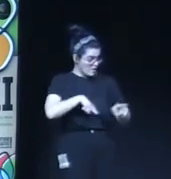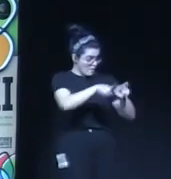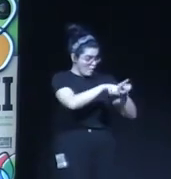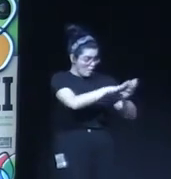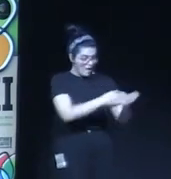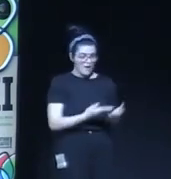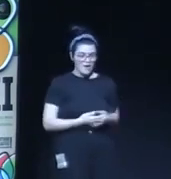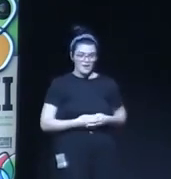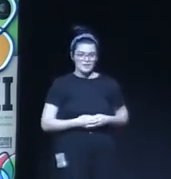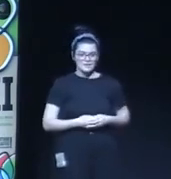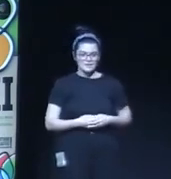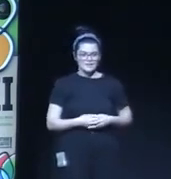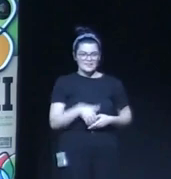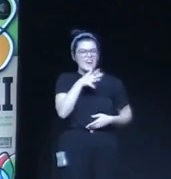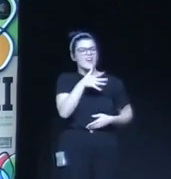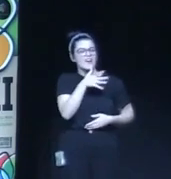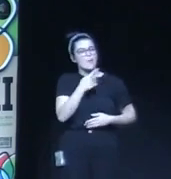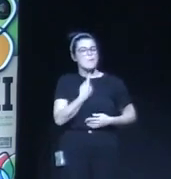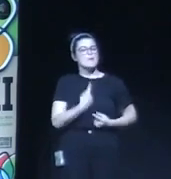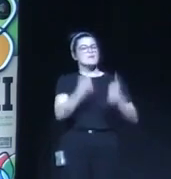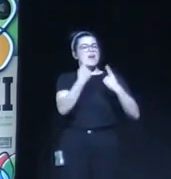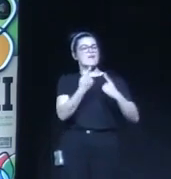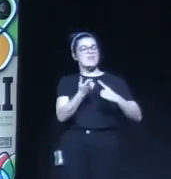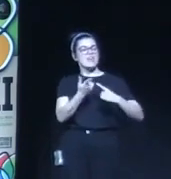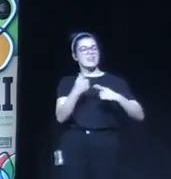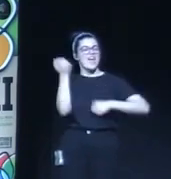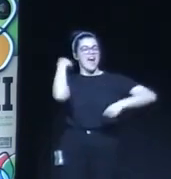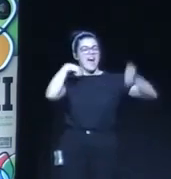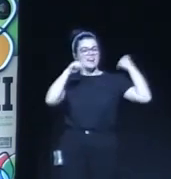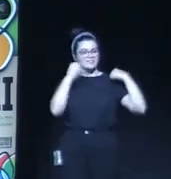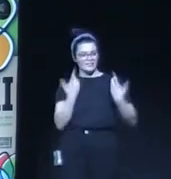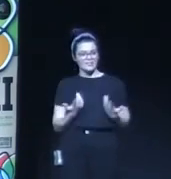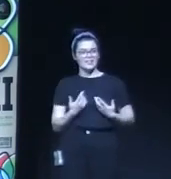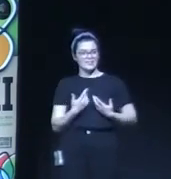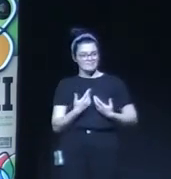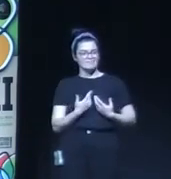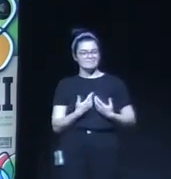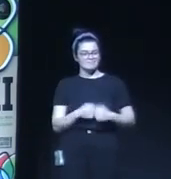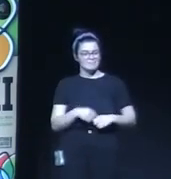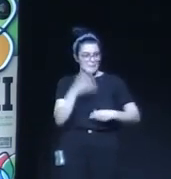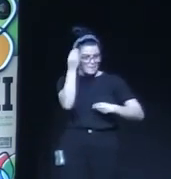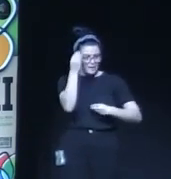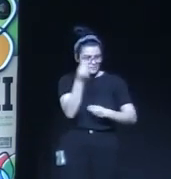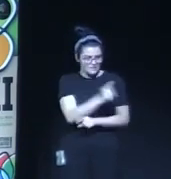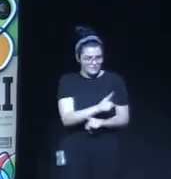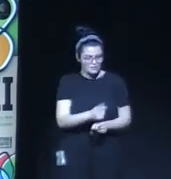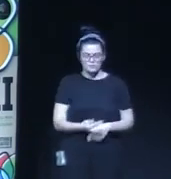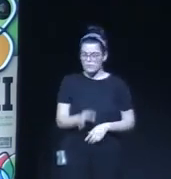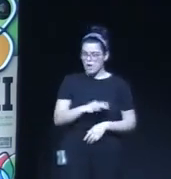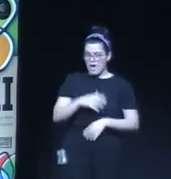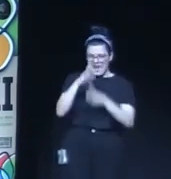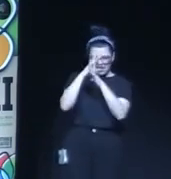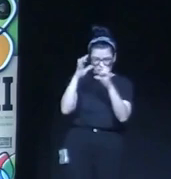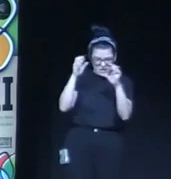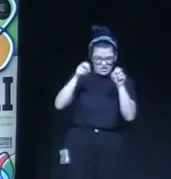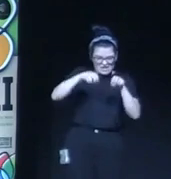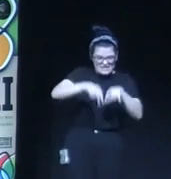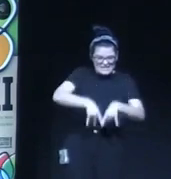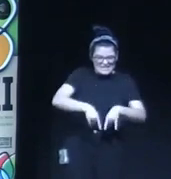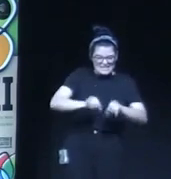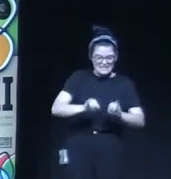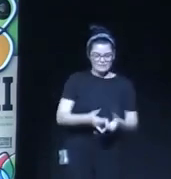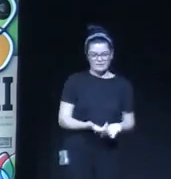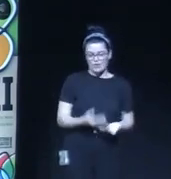Y debutando, ¿quién te lo iba a decir a ti? ¿Eh? Debutando en el cine, ¿quién te iba a decir a ti? Ni en sueños se me habría